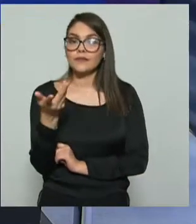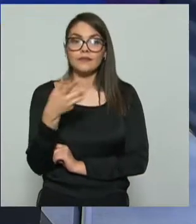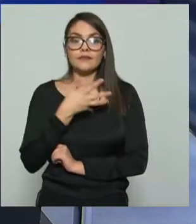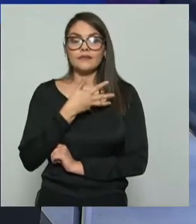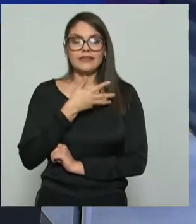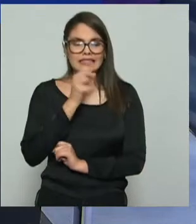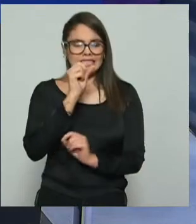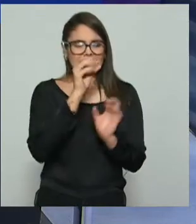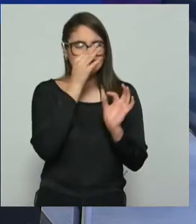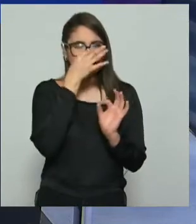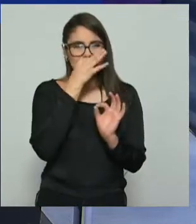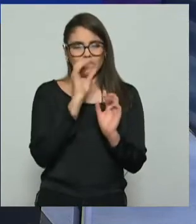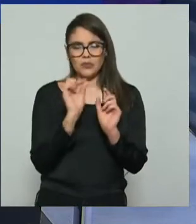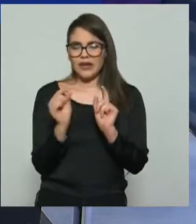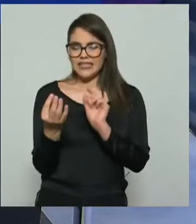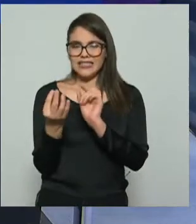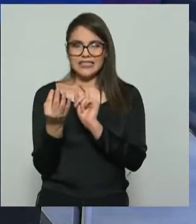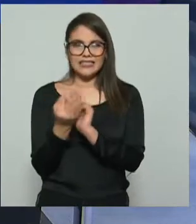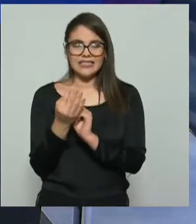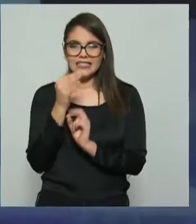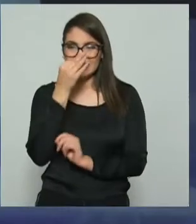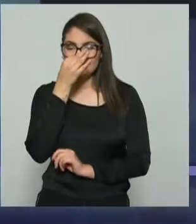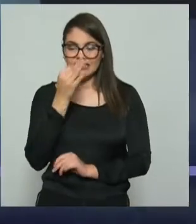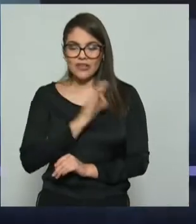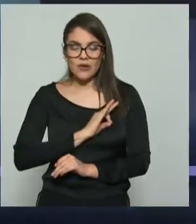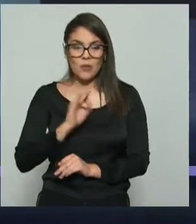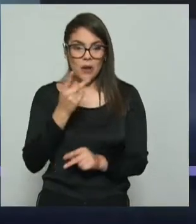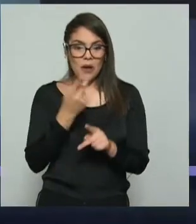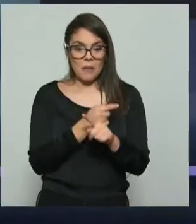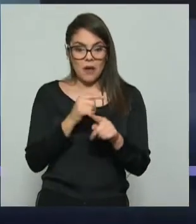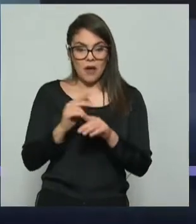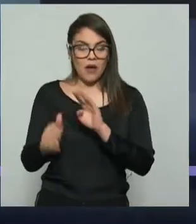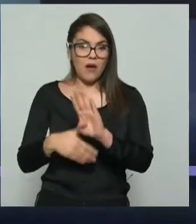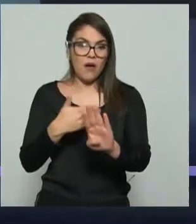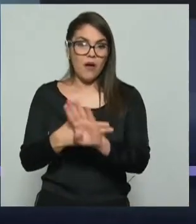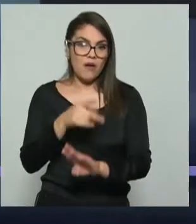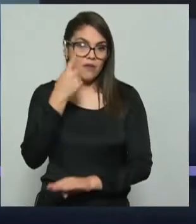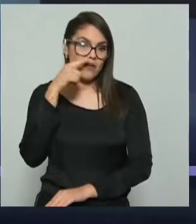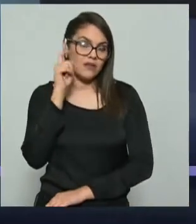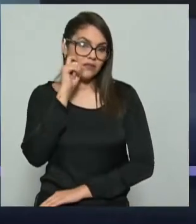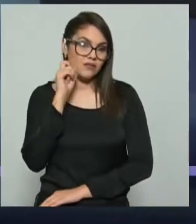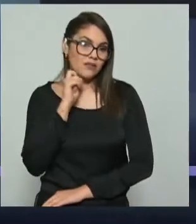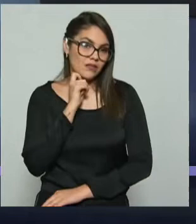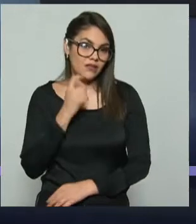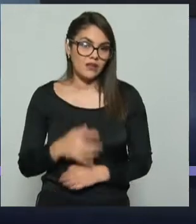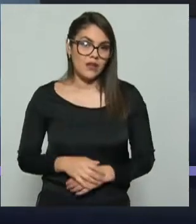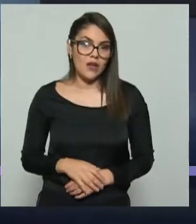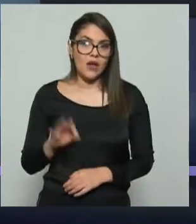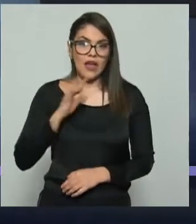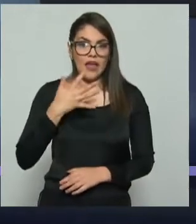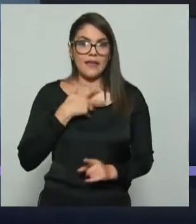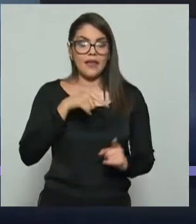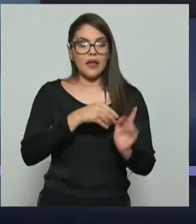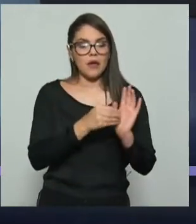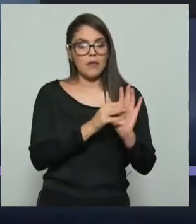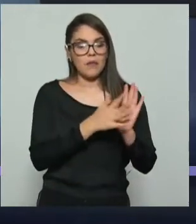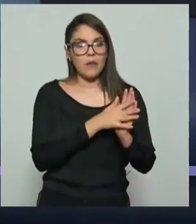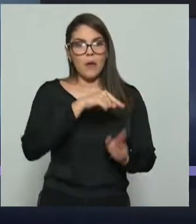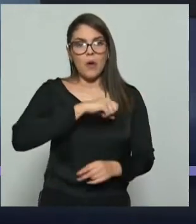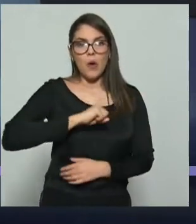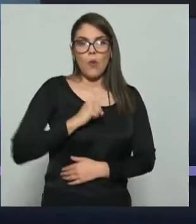muy delgada la que lleva al tema de agresión sexual. Pero si tenemos registro de agresores sexuales y banco de ADN, no es solo para las mujeres,